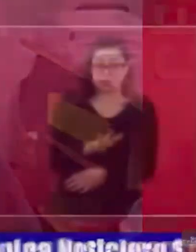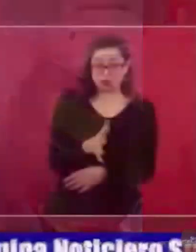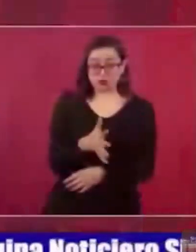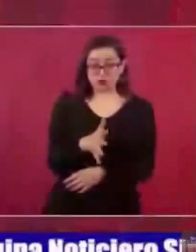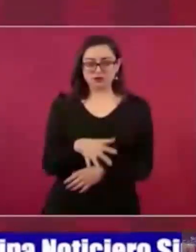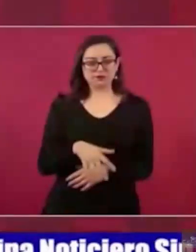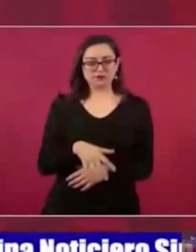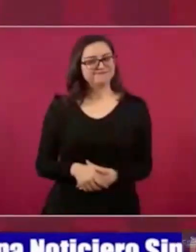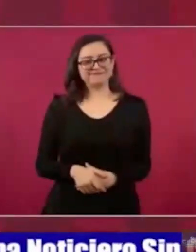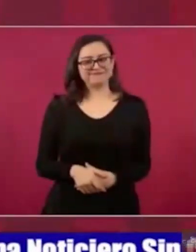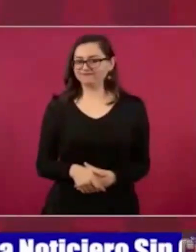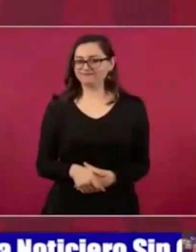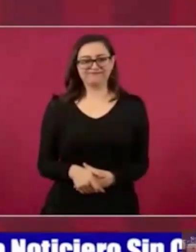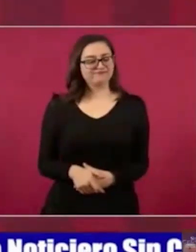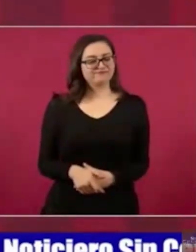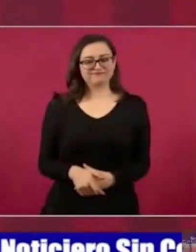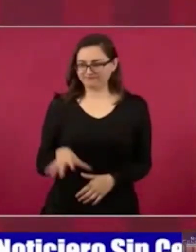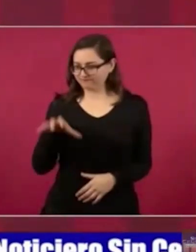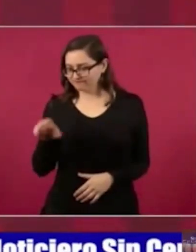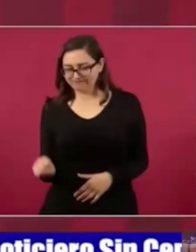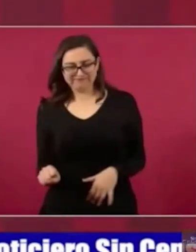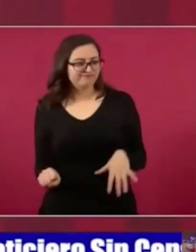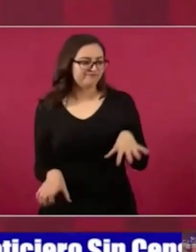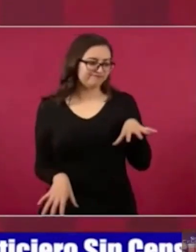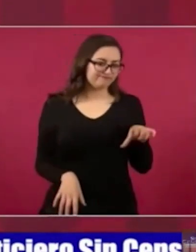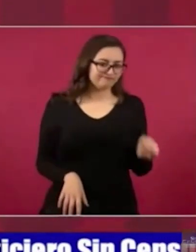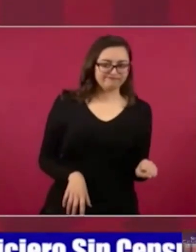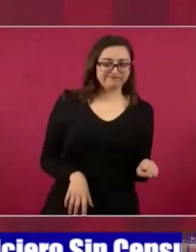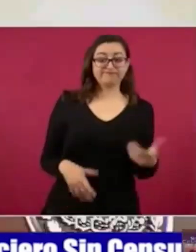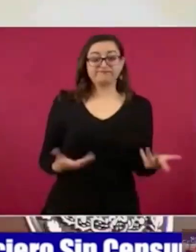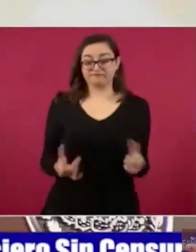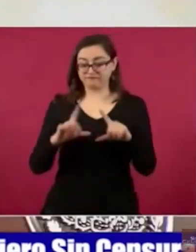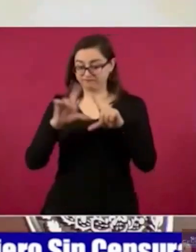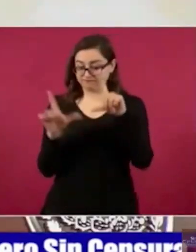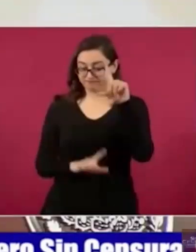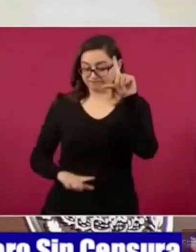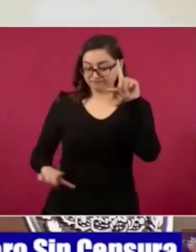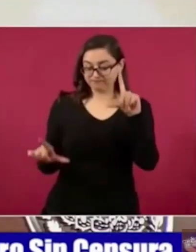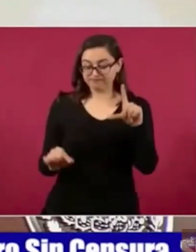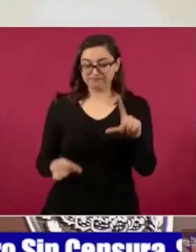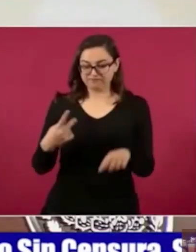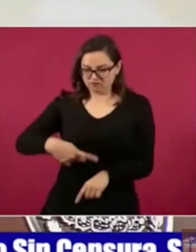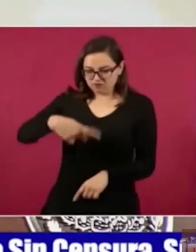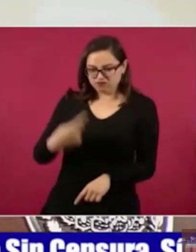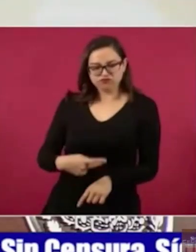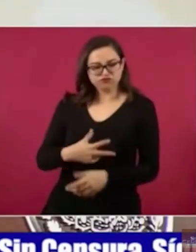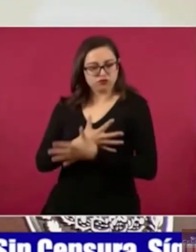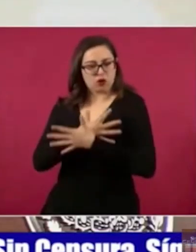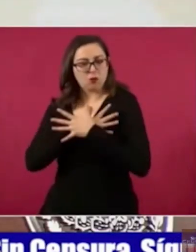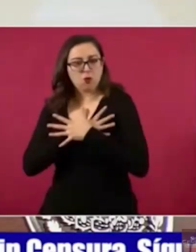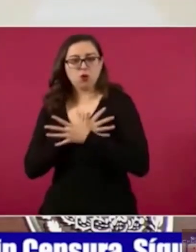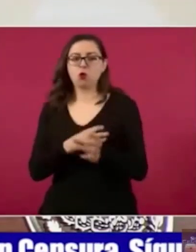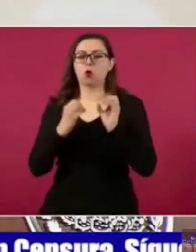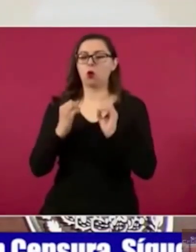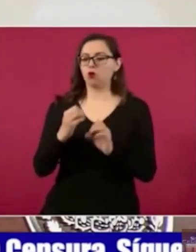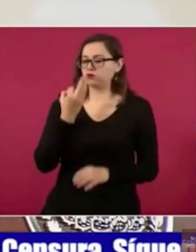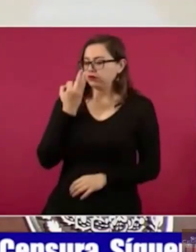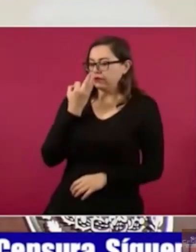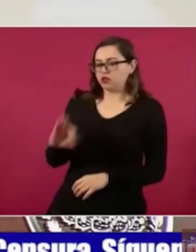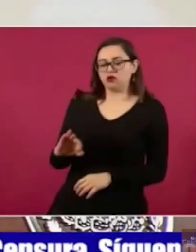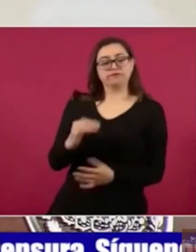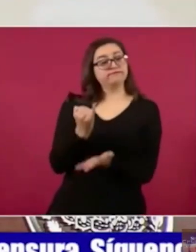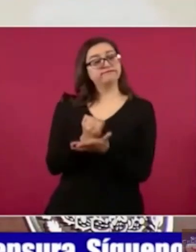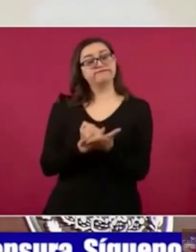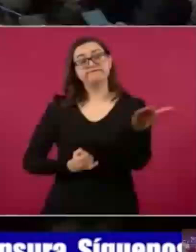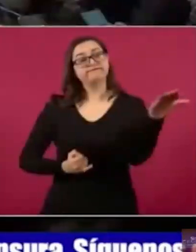100 compromisos que todavía quedaban pendientes, y que ahorita pues se desataron los demonios, ¿no? Por varios aspectos. Hay